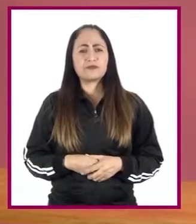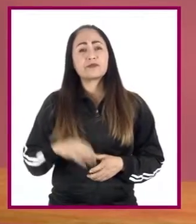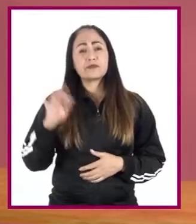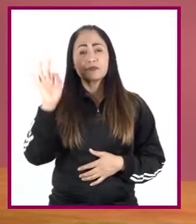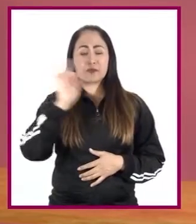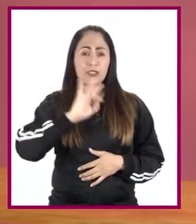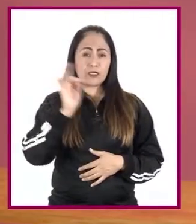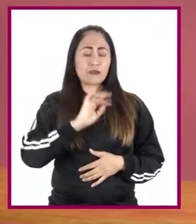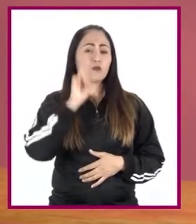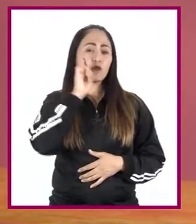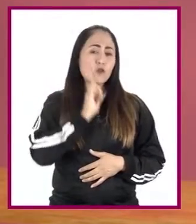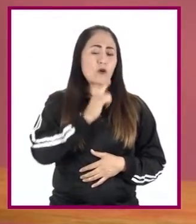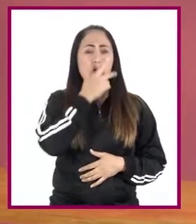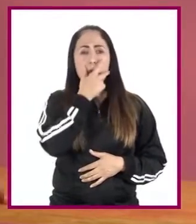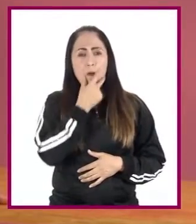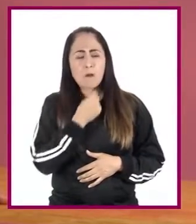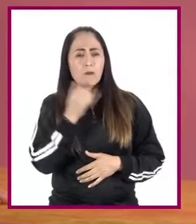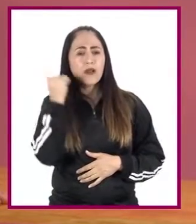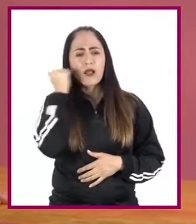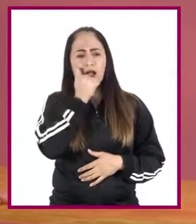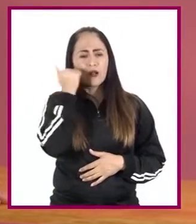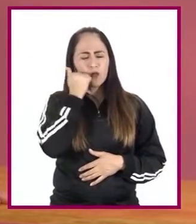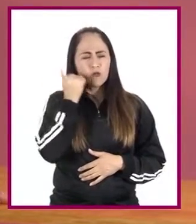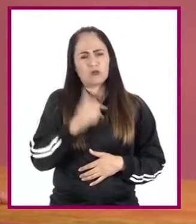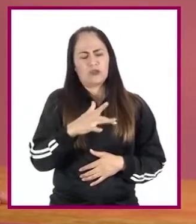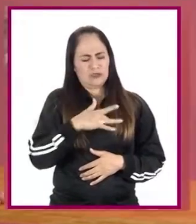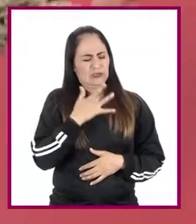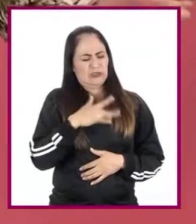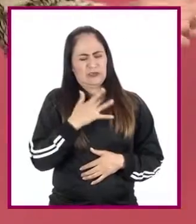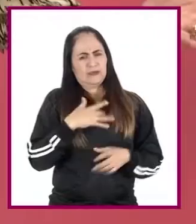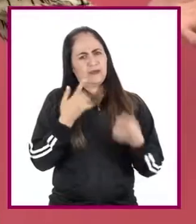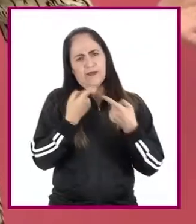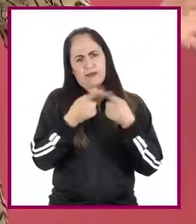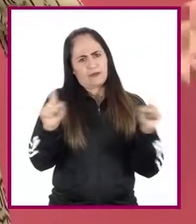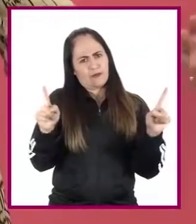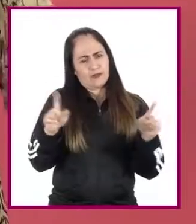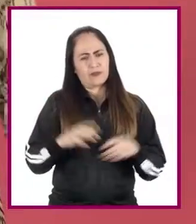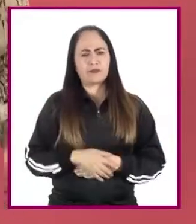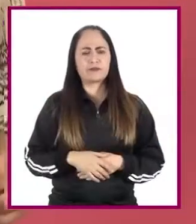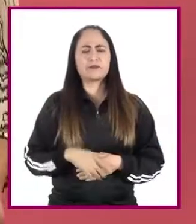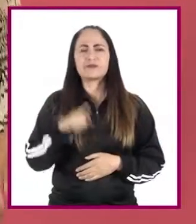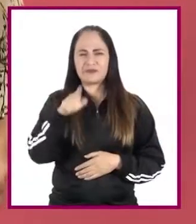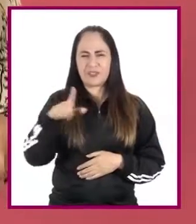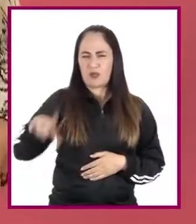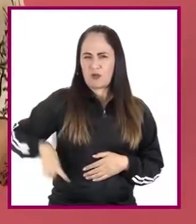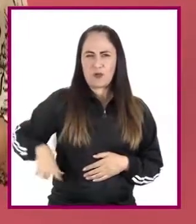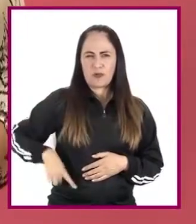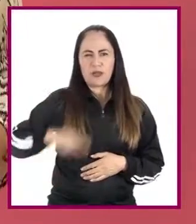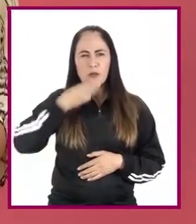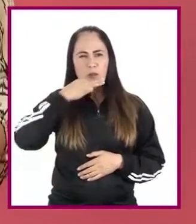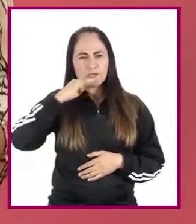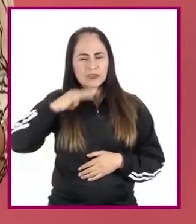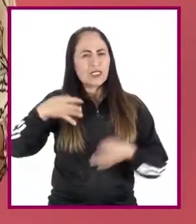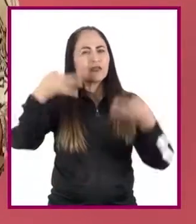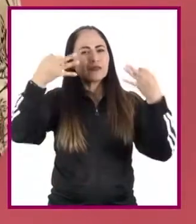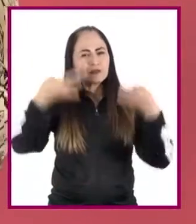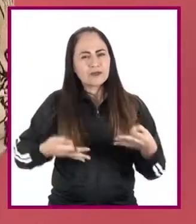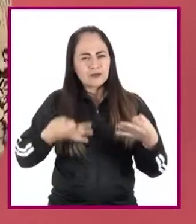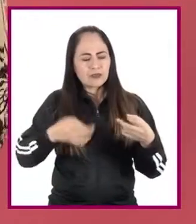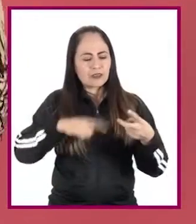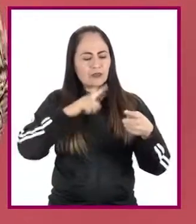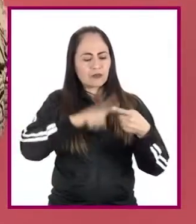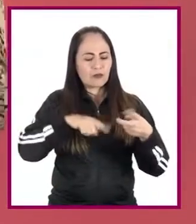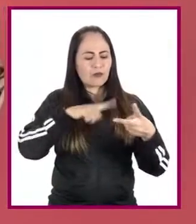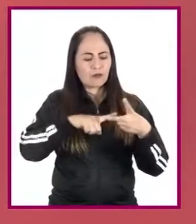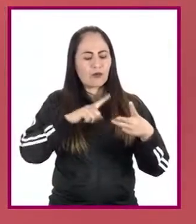que a las y los alumnos les dé otra sensación. En esta campaña oficial podemos encontrar 3 tipos de